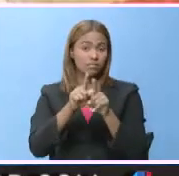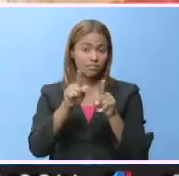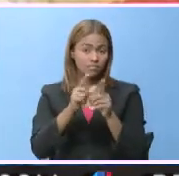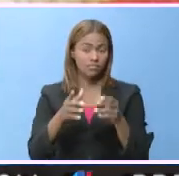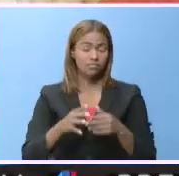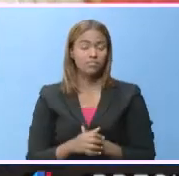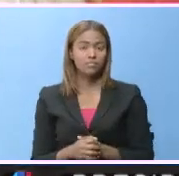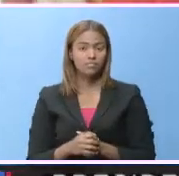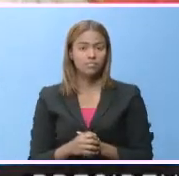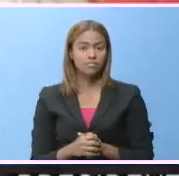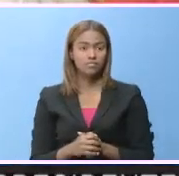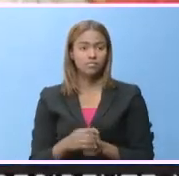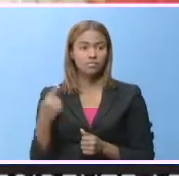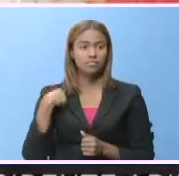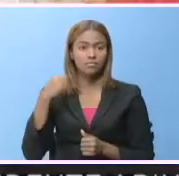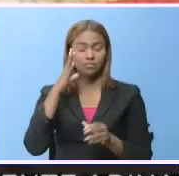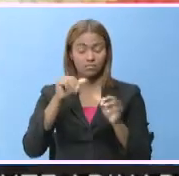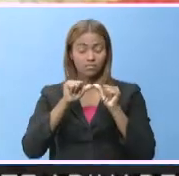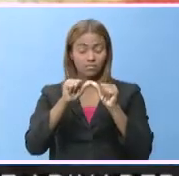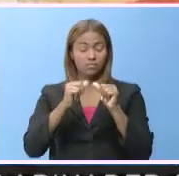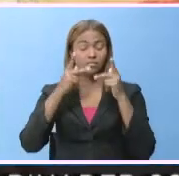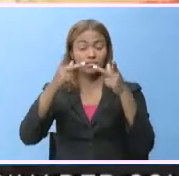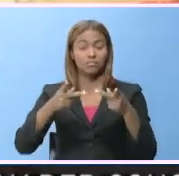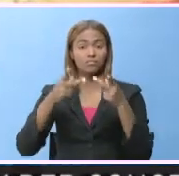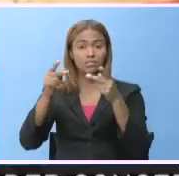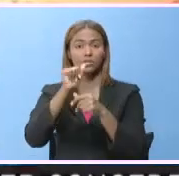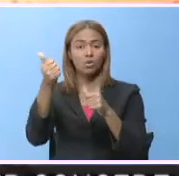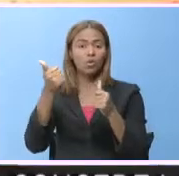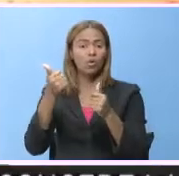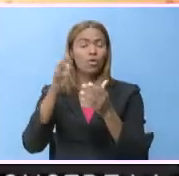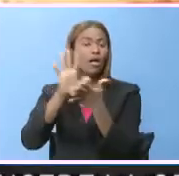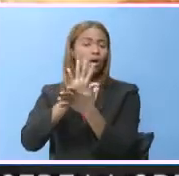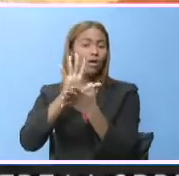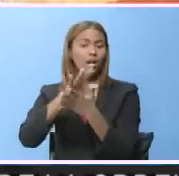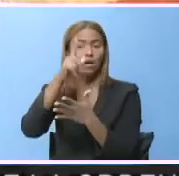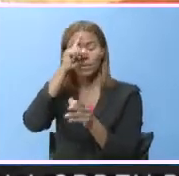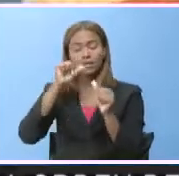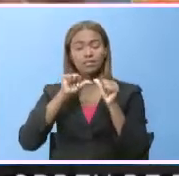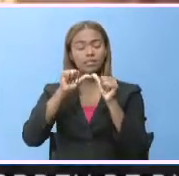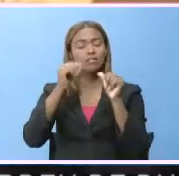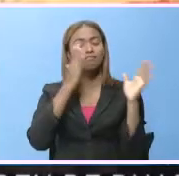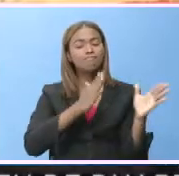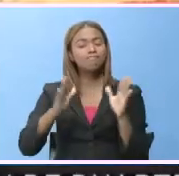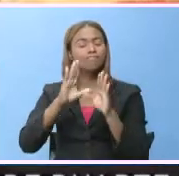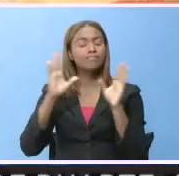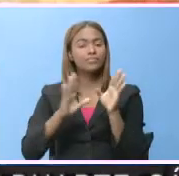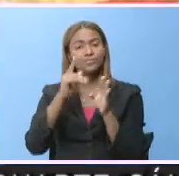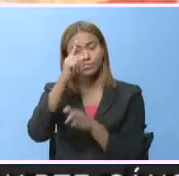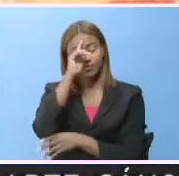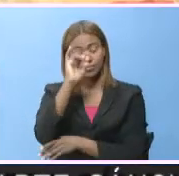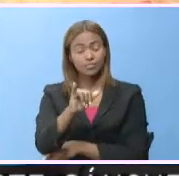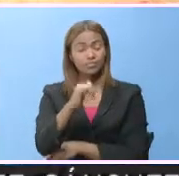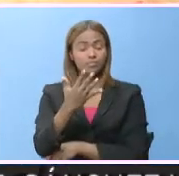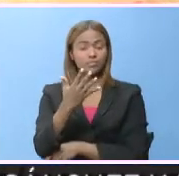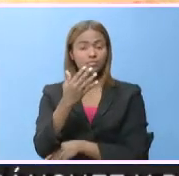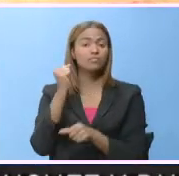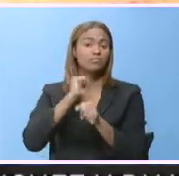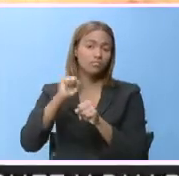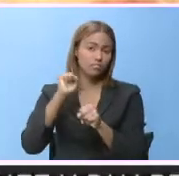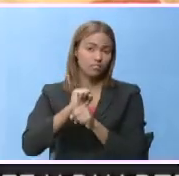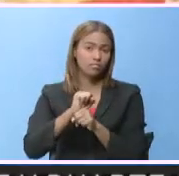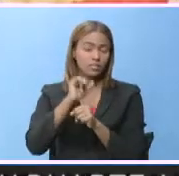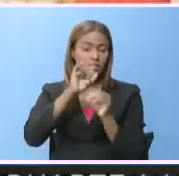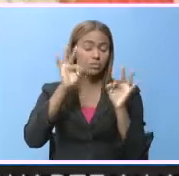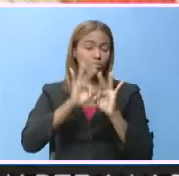Y nosotros vamos a seguir visitando otros centros para seguir haciendo el proceso de intervención.